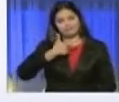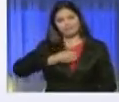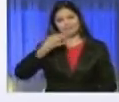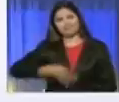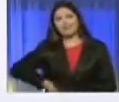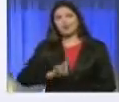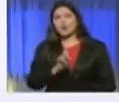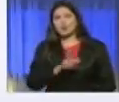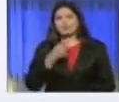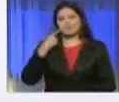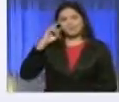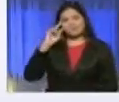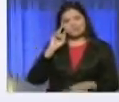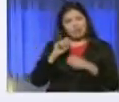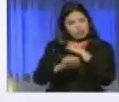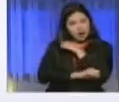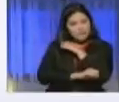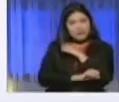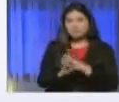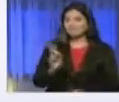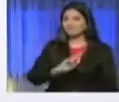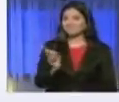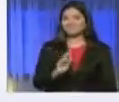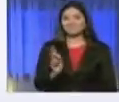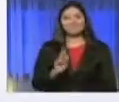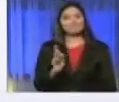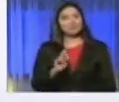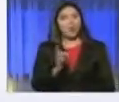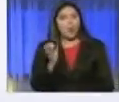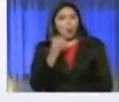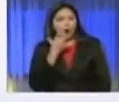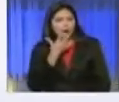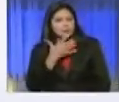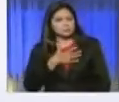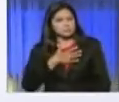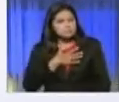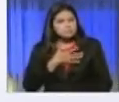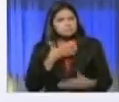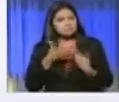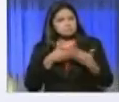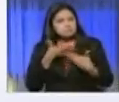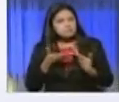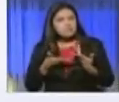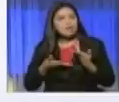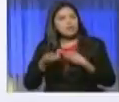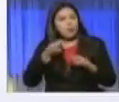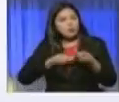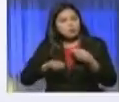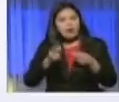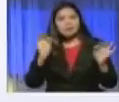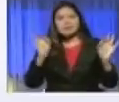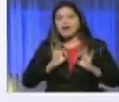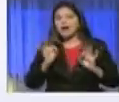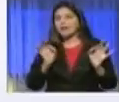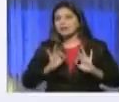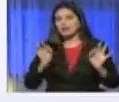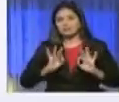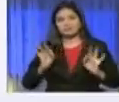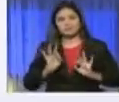nos prestamos a tramoyas, ni de conveniencia, ni a tramoyas de negociados con nada ni con